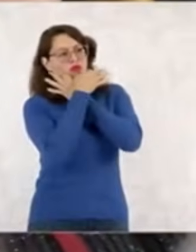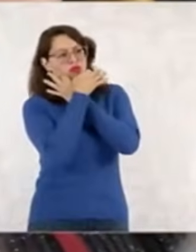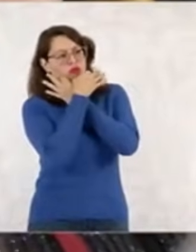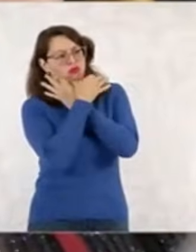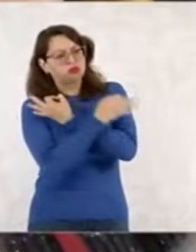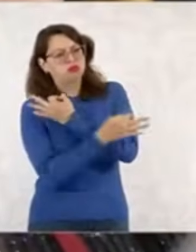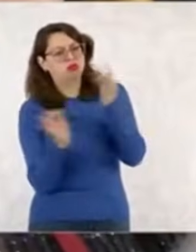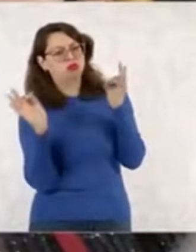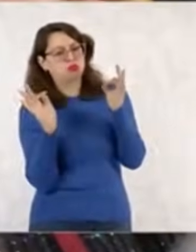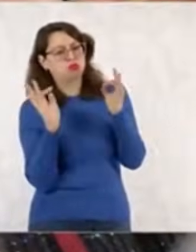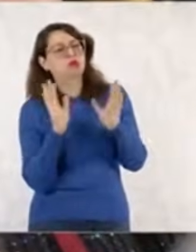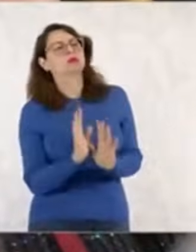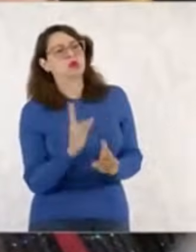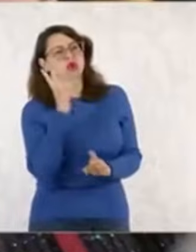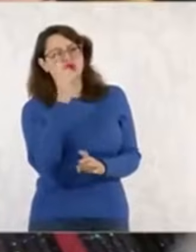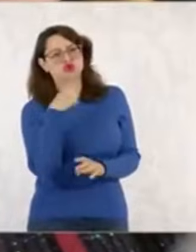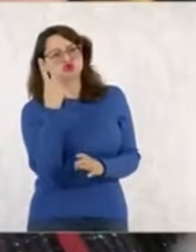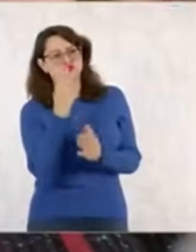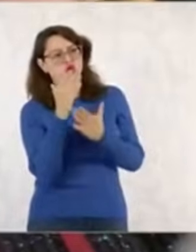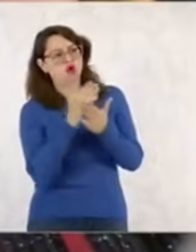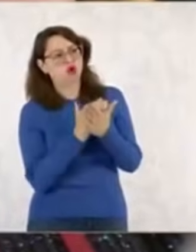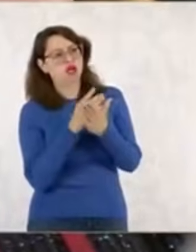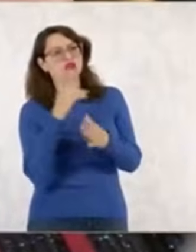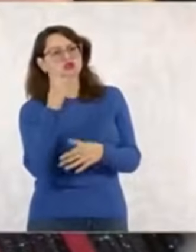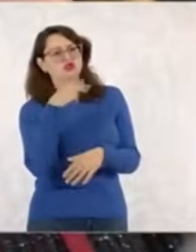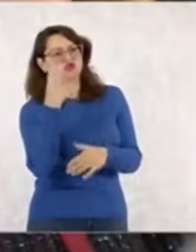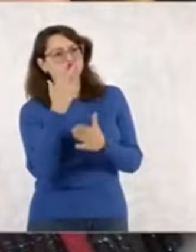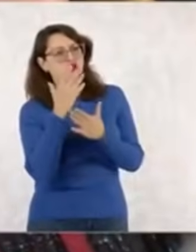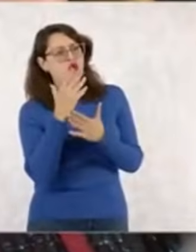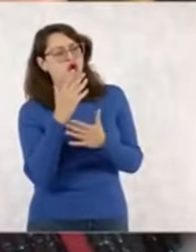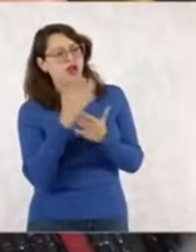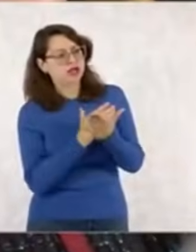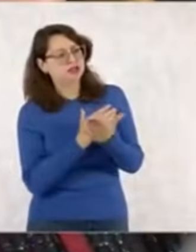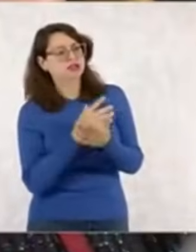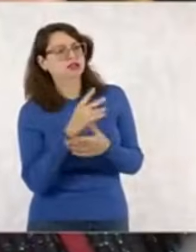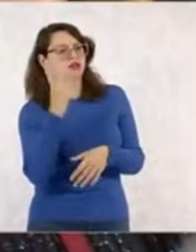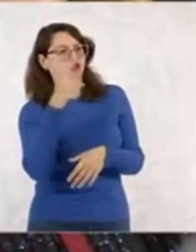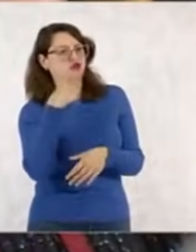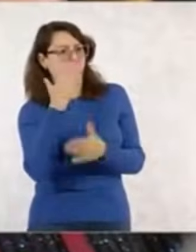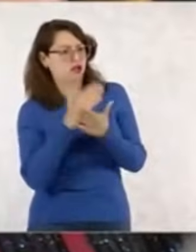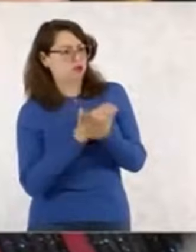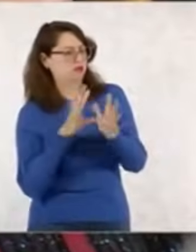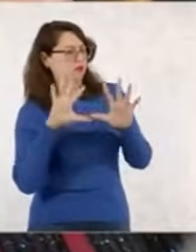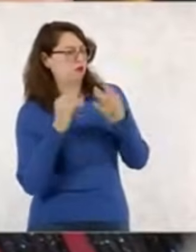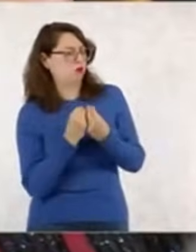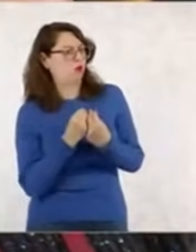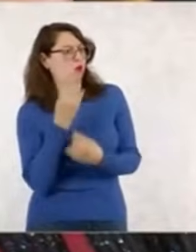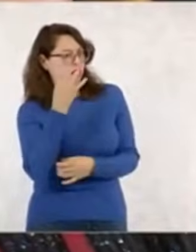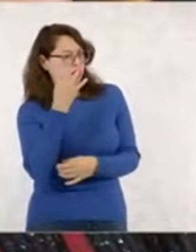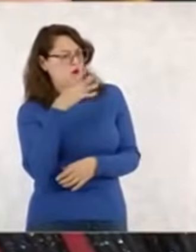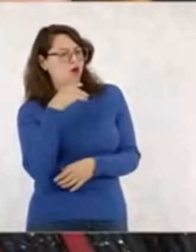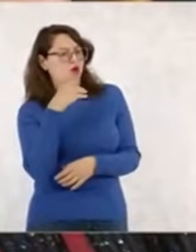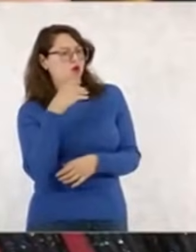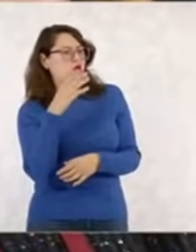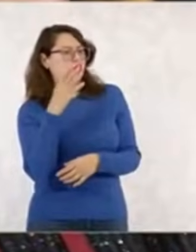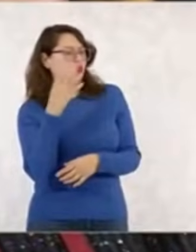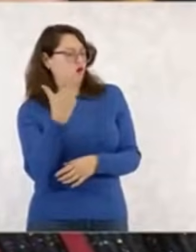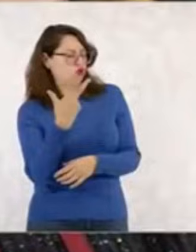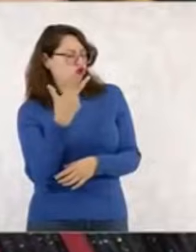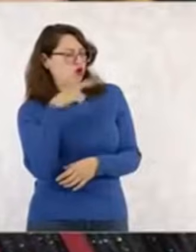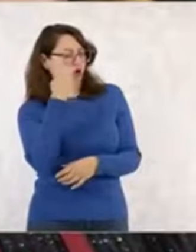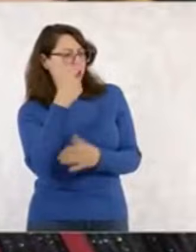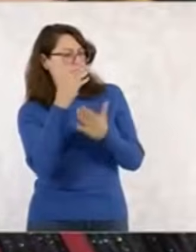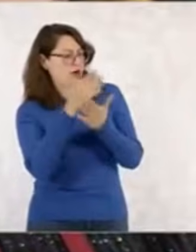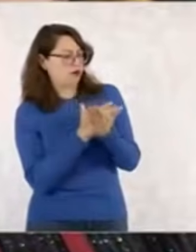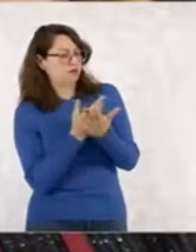reducción de 2 horas, luego 4 y al final terminarán siendo las 8 horas laborales, habrá quienes hubiesen querido